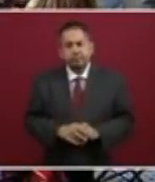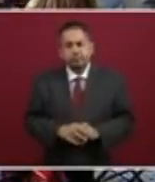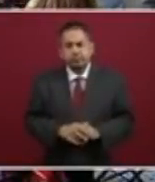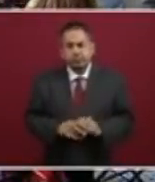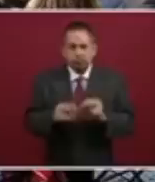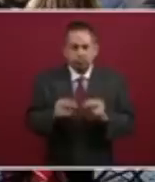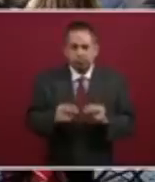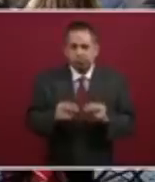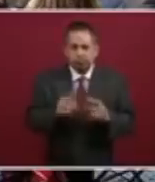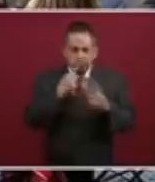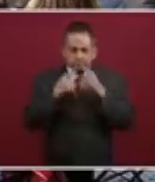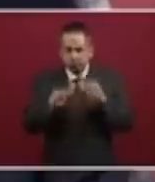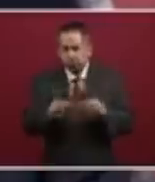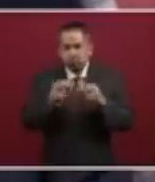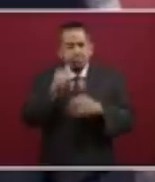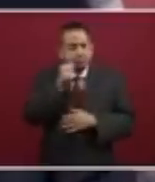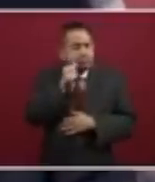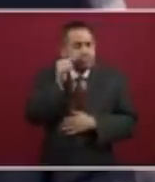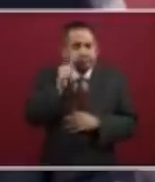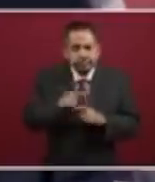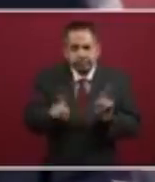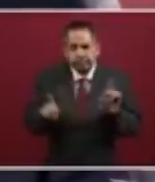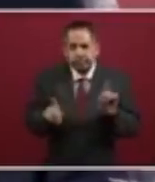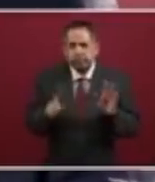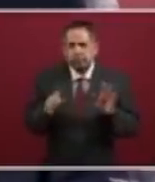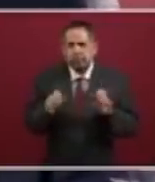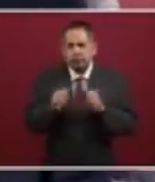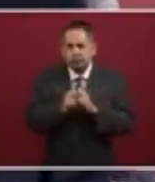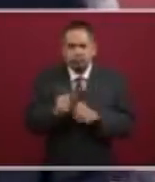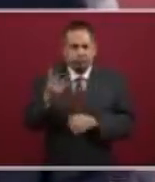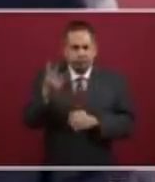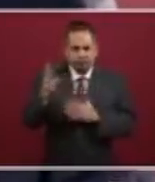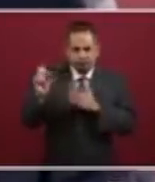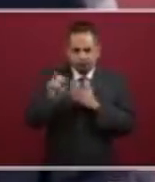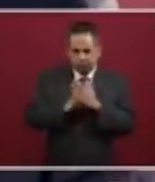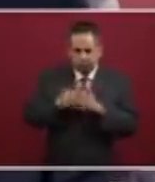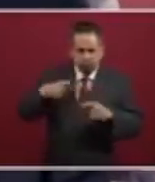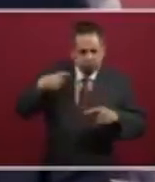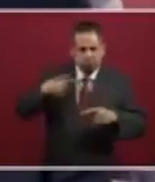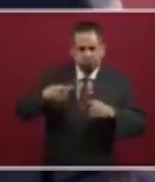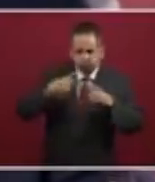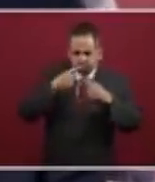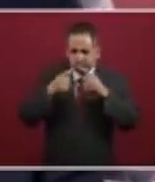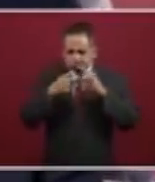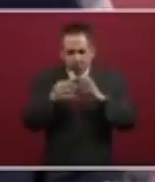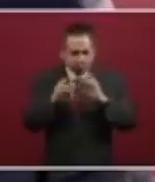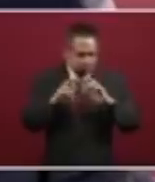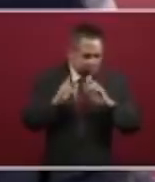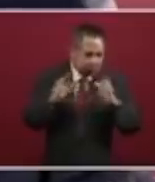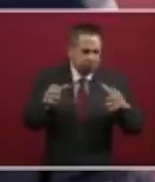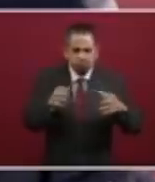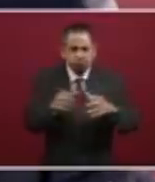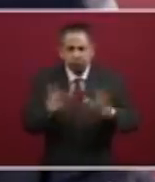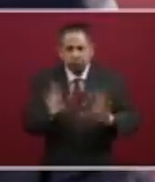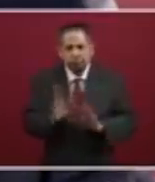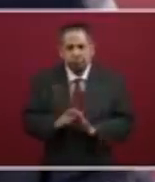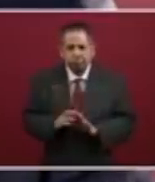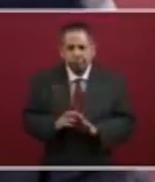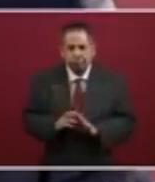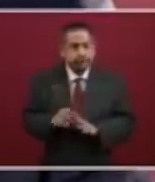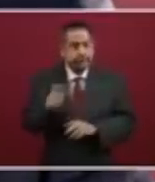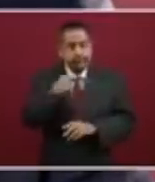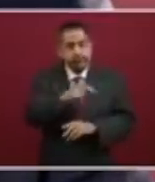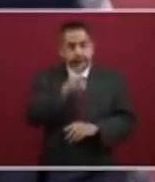negociación que, como se dijo ayer, se llevó como 4 meses antes de que se